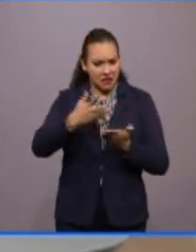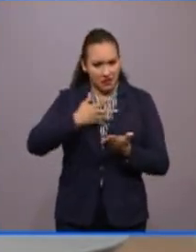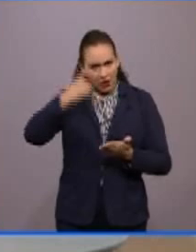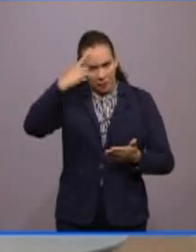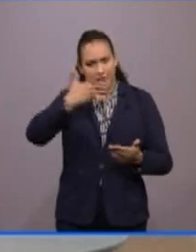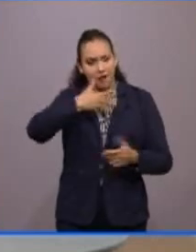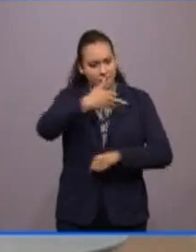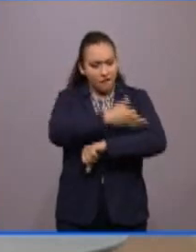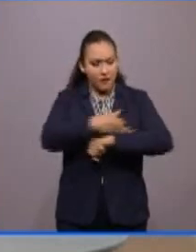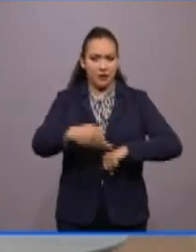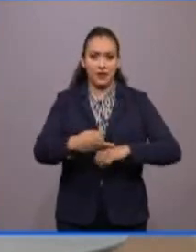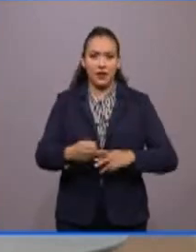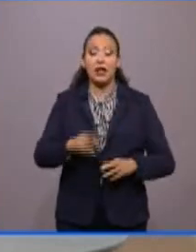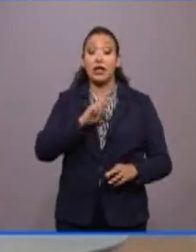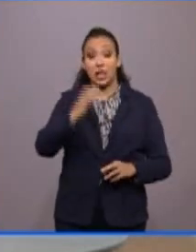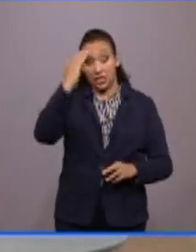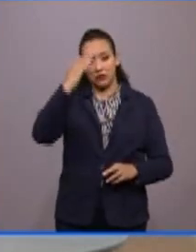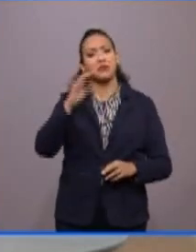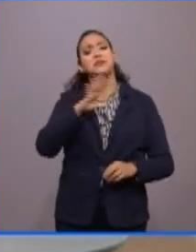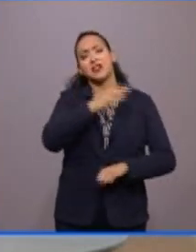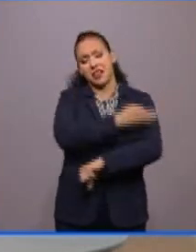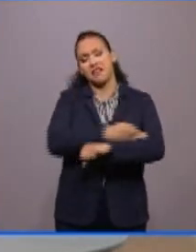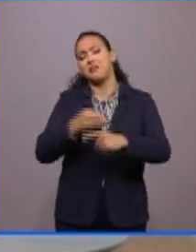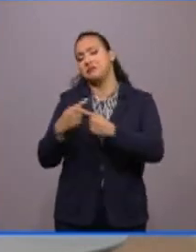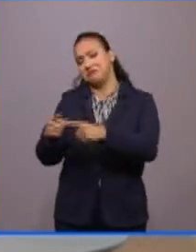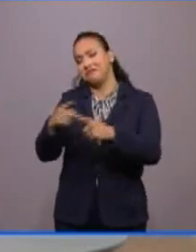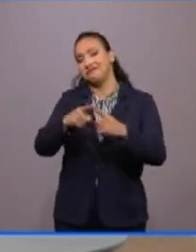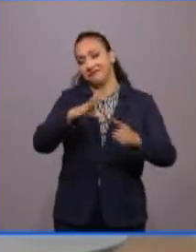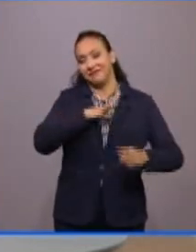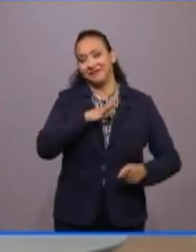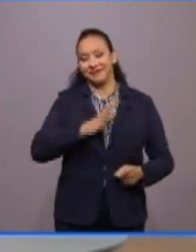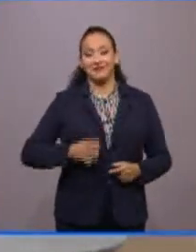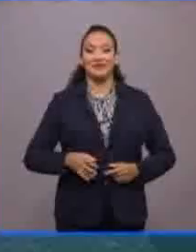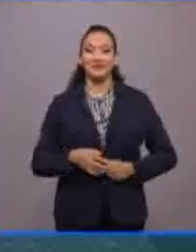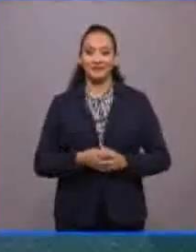y reconocen la diversidad de núcleos familiares que existen actualmente.